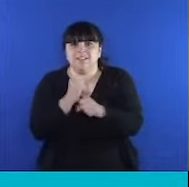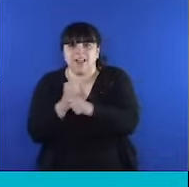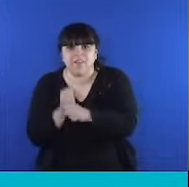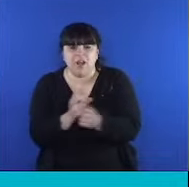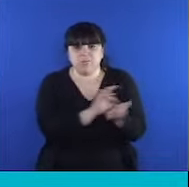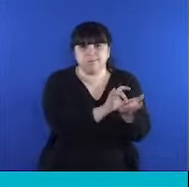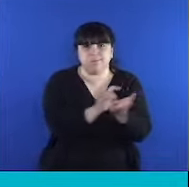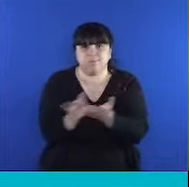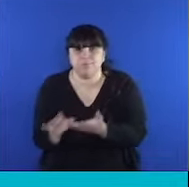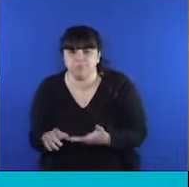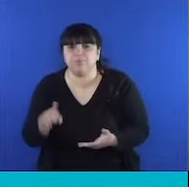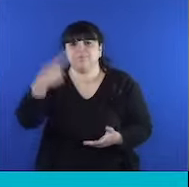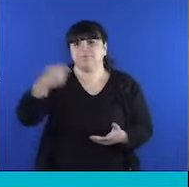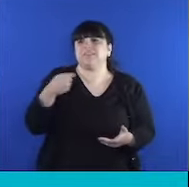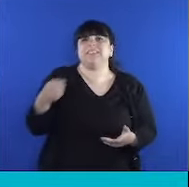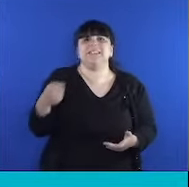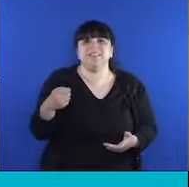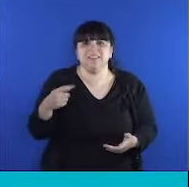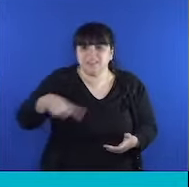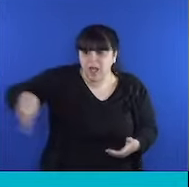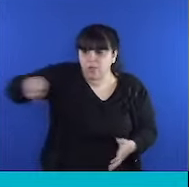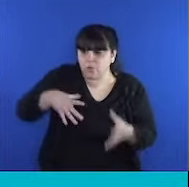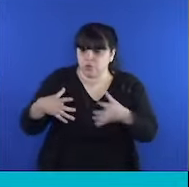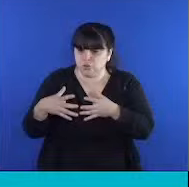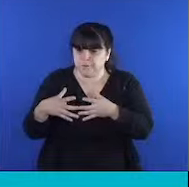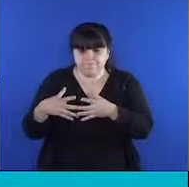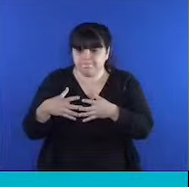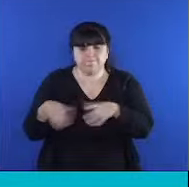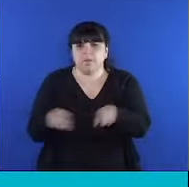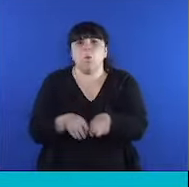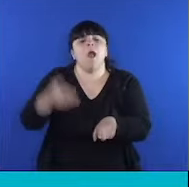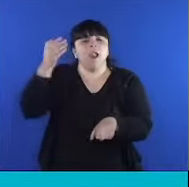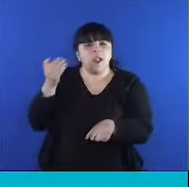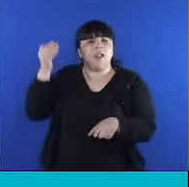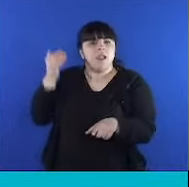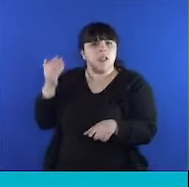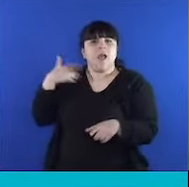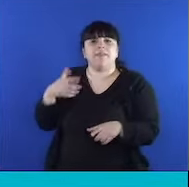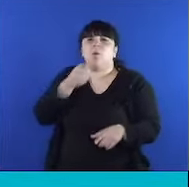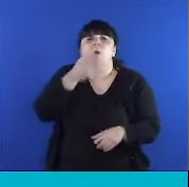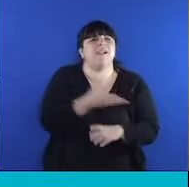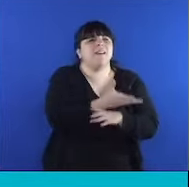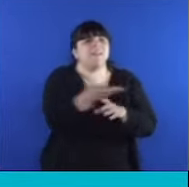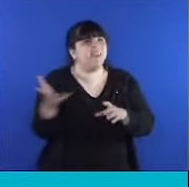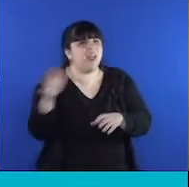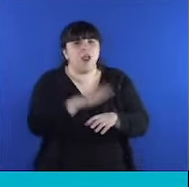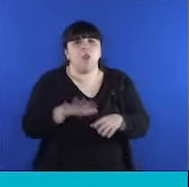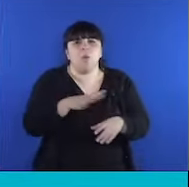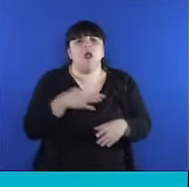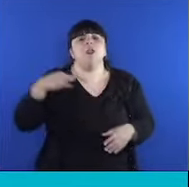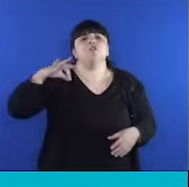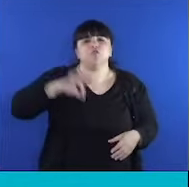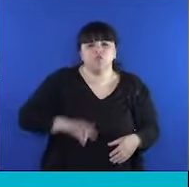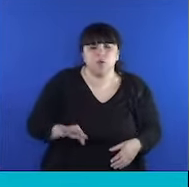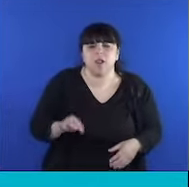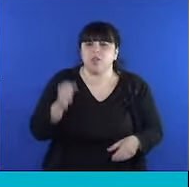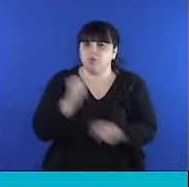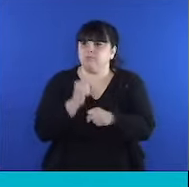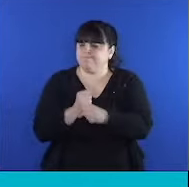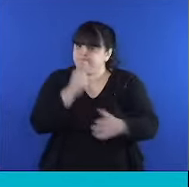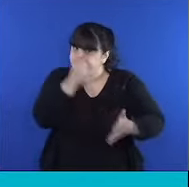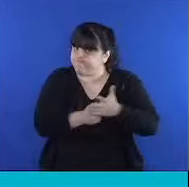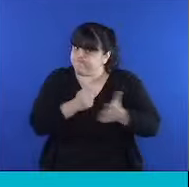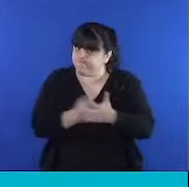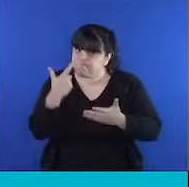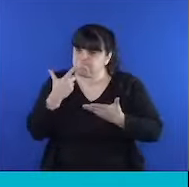SUTNA, su sindicato, está dando, como lo da, ha dado en todos los terrenos, también en la disputa salarial, una lucha ejemplar